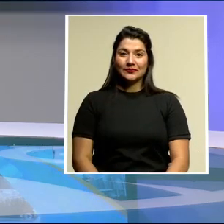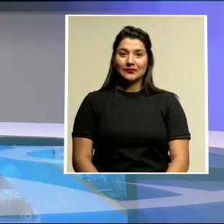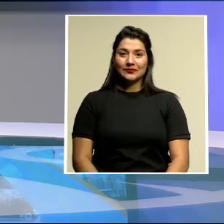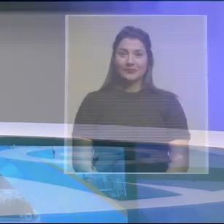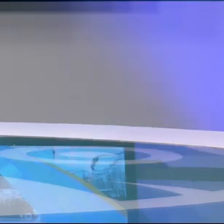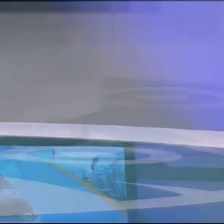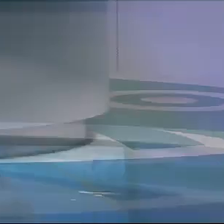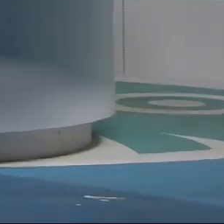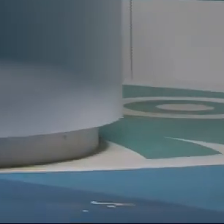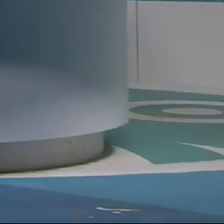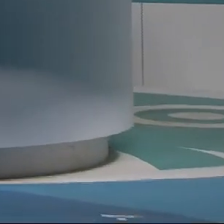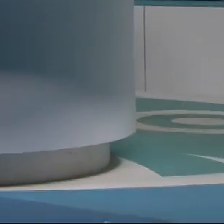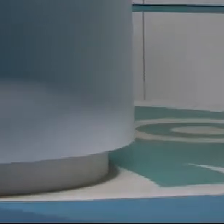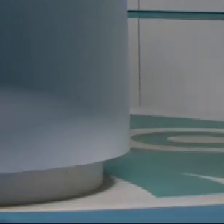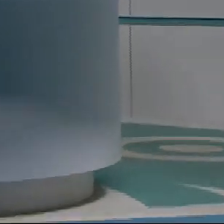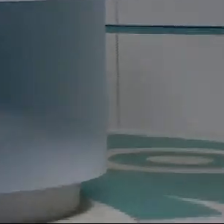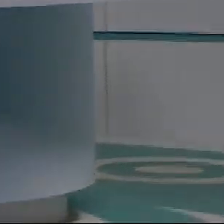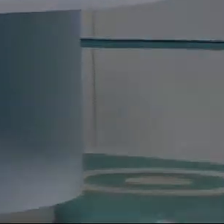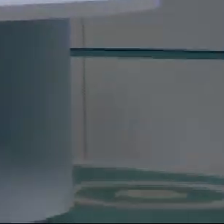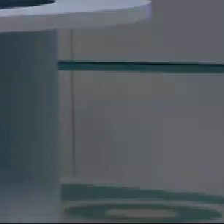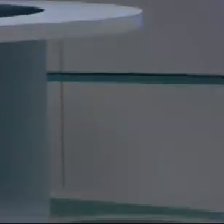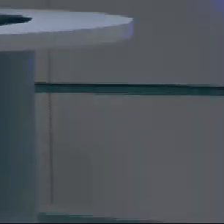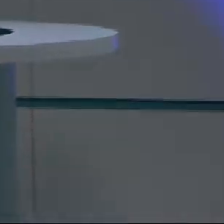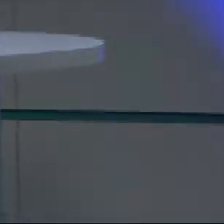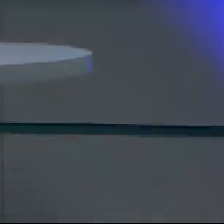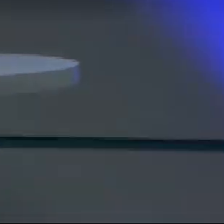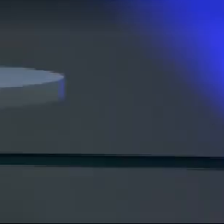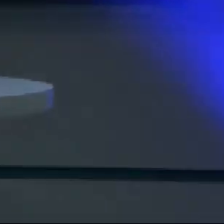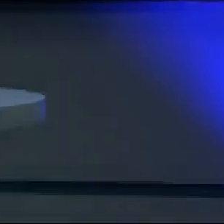por poco de ser alcanzado por un rayo. Veamos.